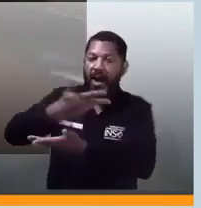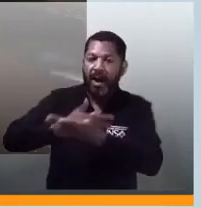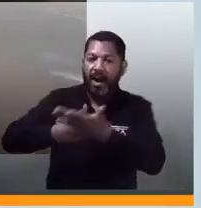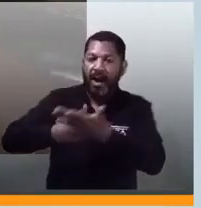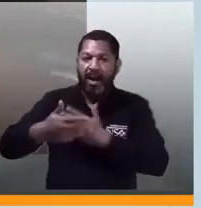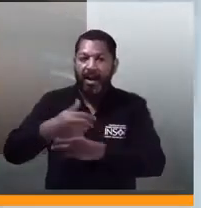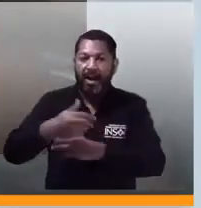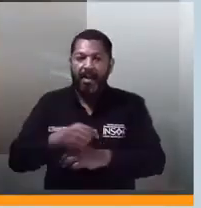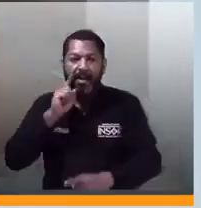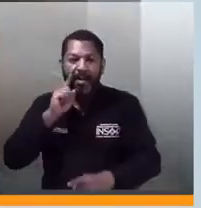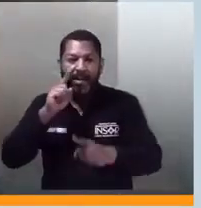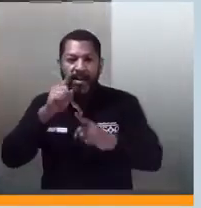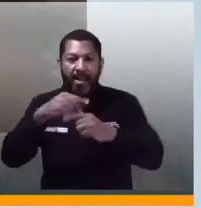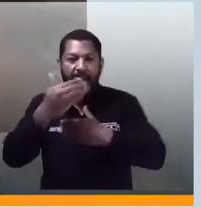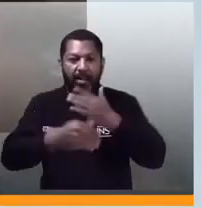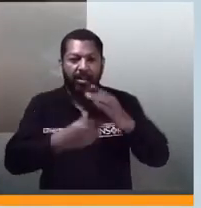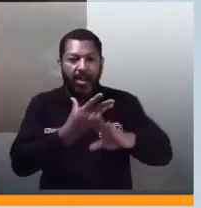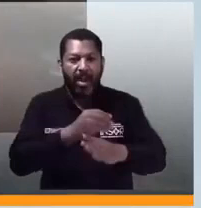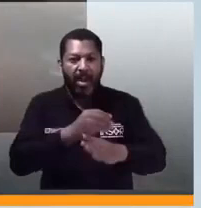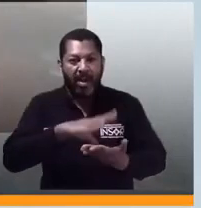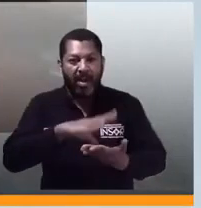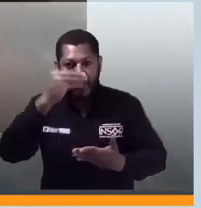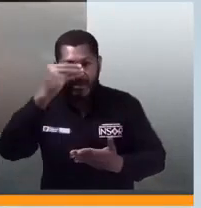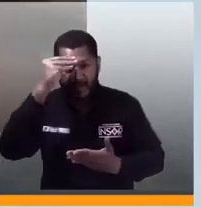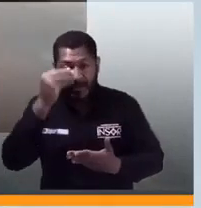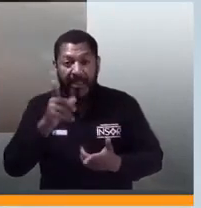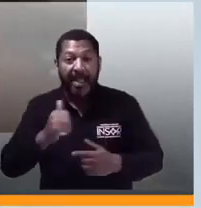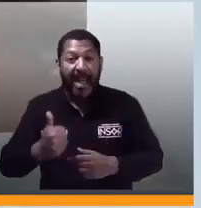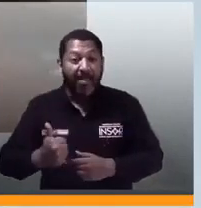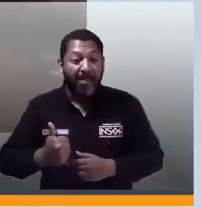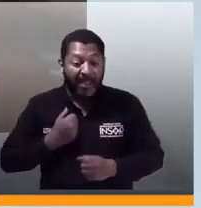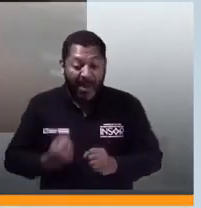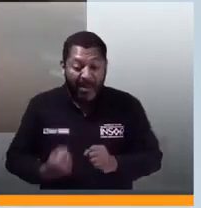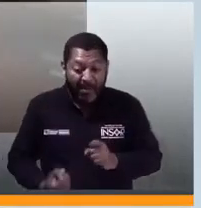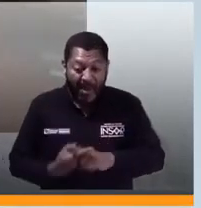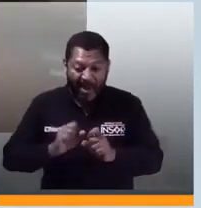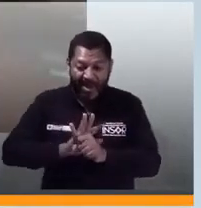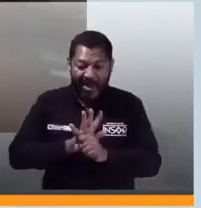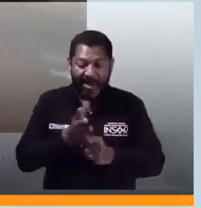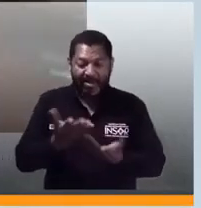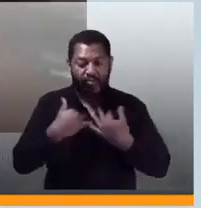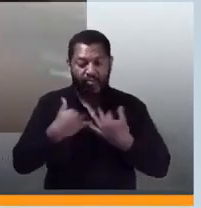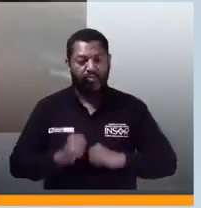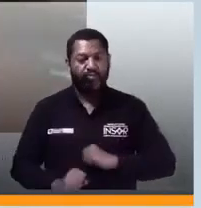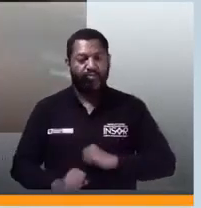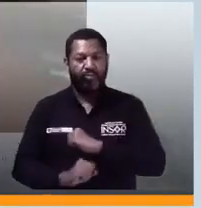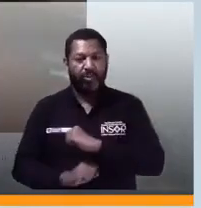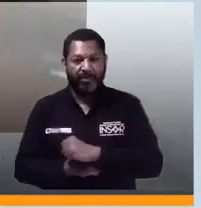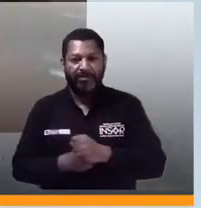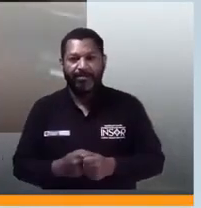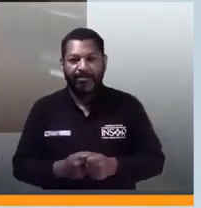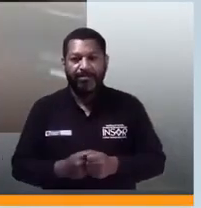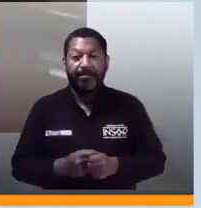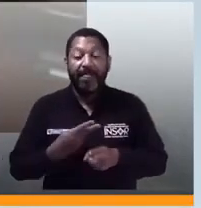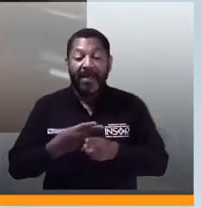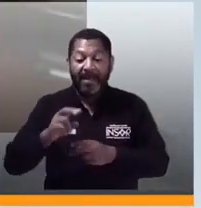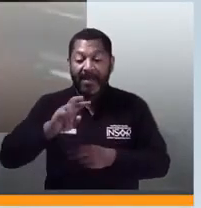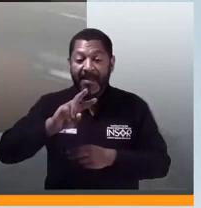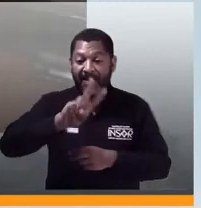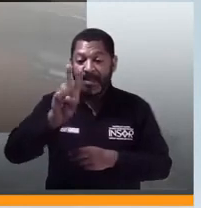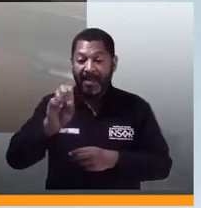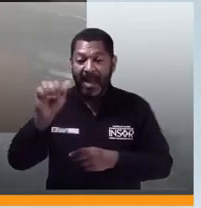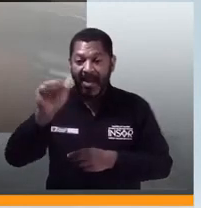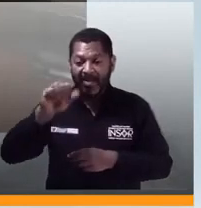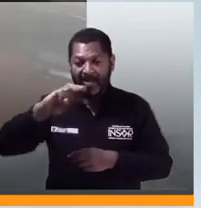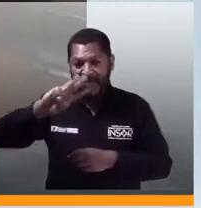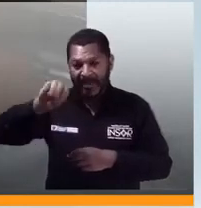hacia resultados de aprendizaje, cómo aprovechar la contingencia y salir fortalecidos. Y este miércoles 27 de agosto a partir